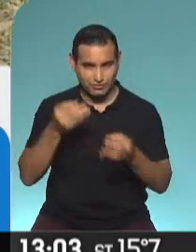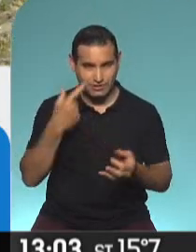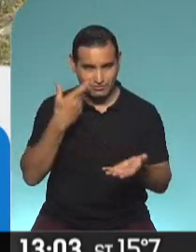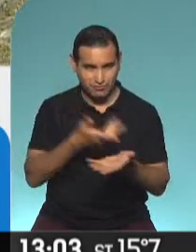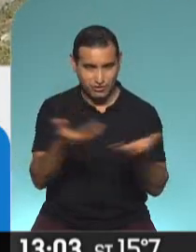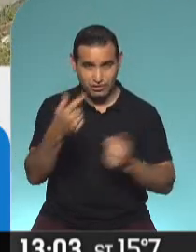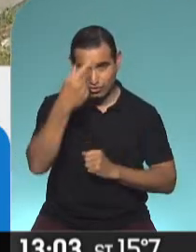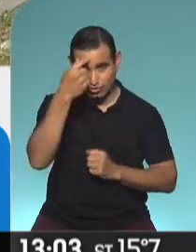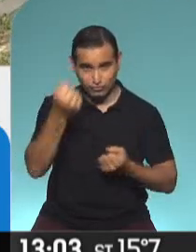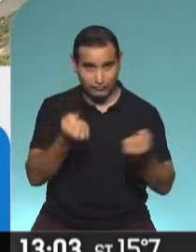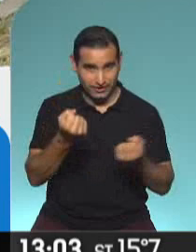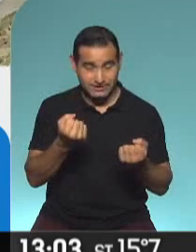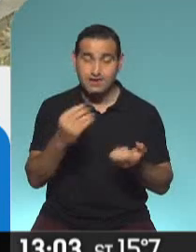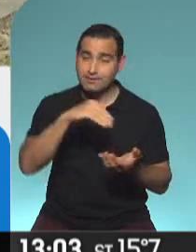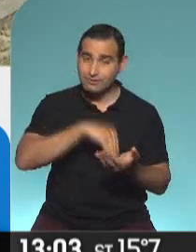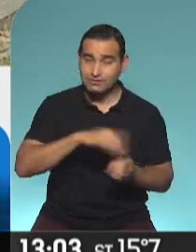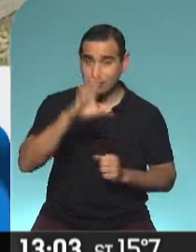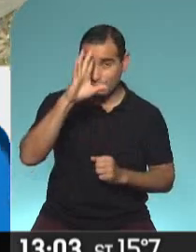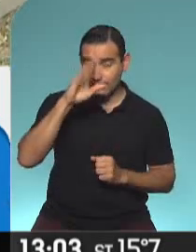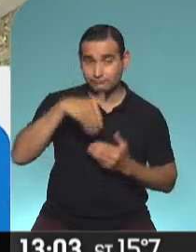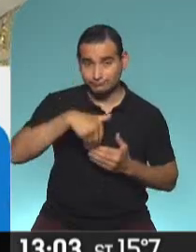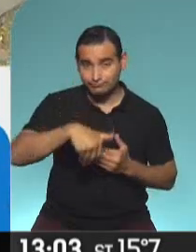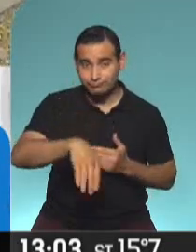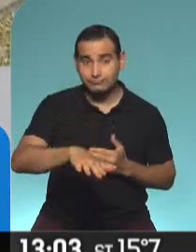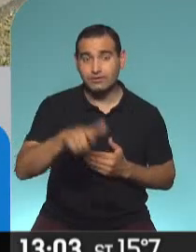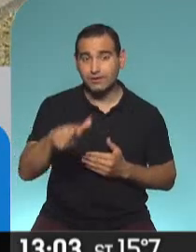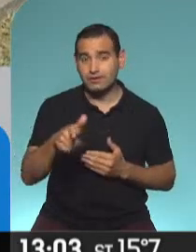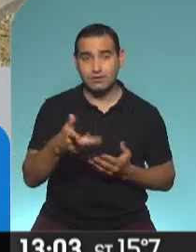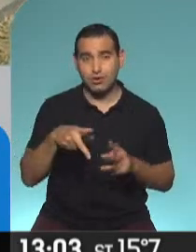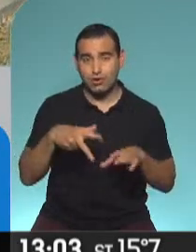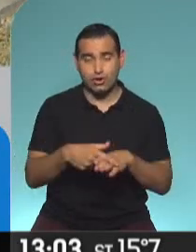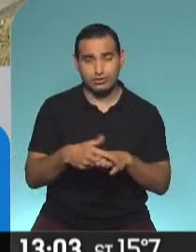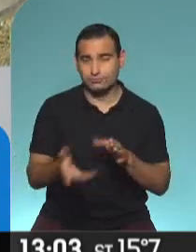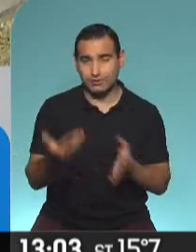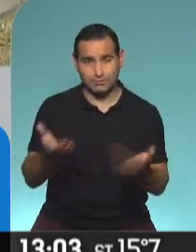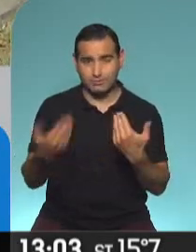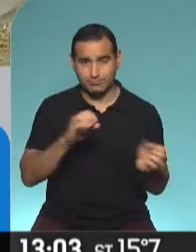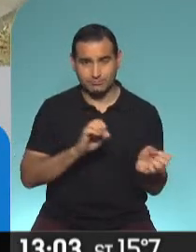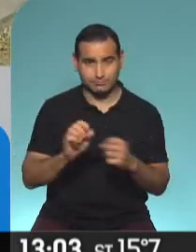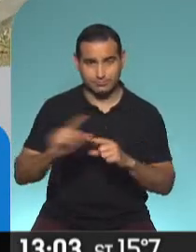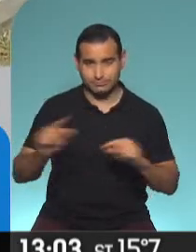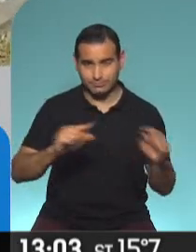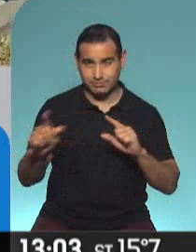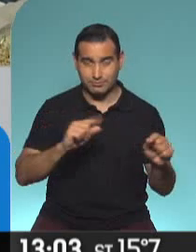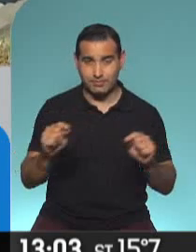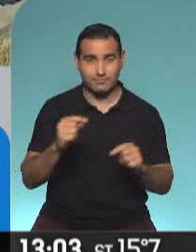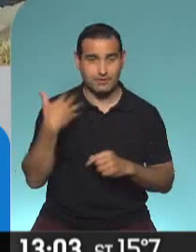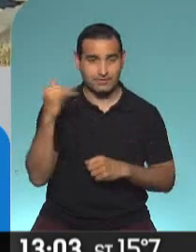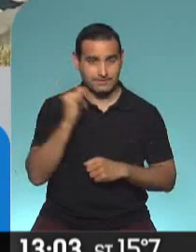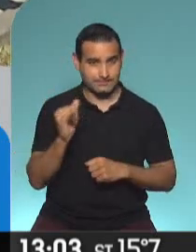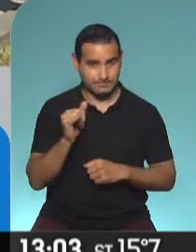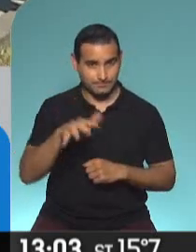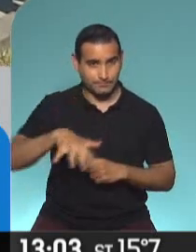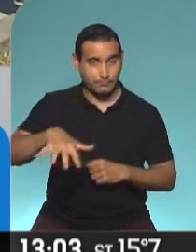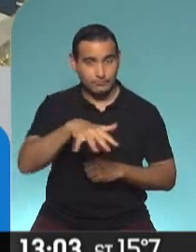los choferes de esta línea y recordemos que a partir de allí comenzó a ser levantado el corte de avenida General Paz y Alberdi y Juan Manuel de